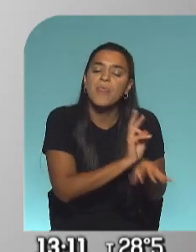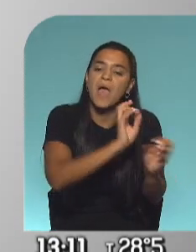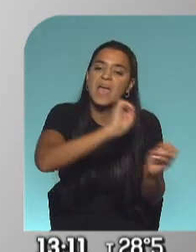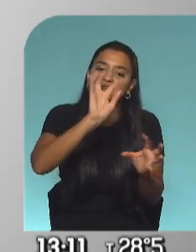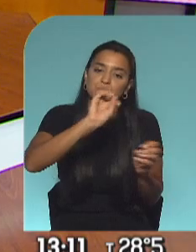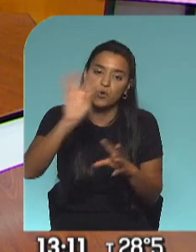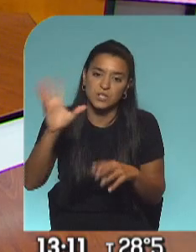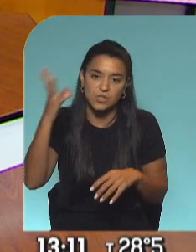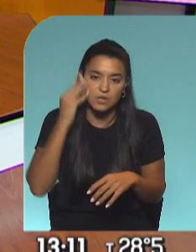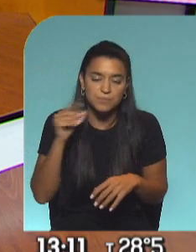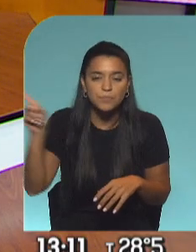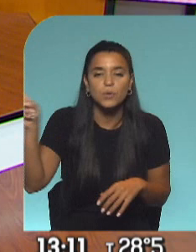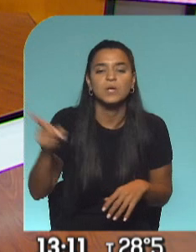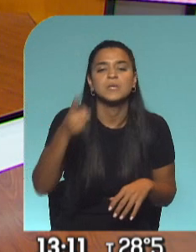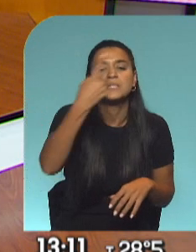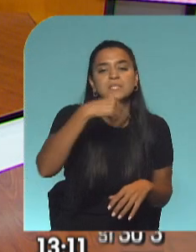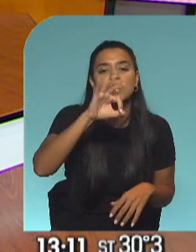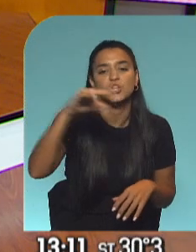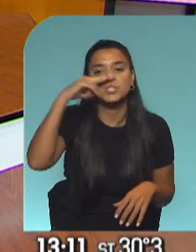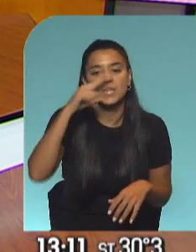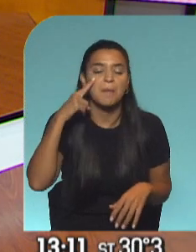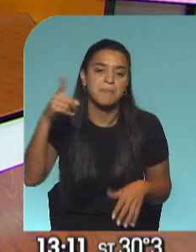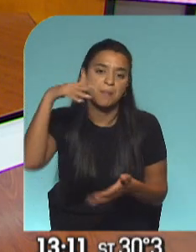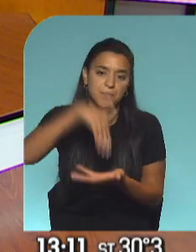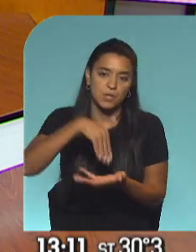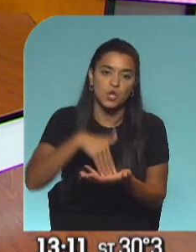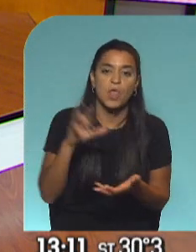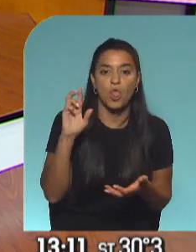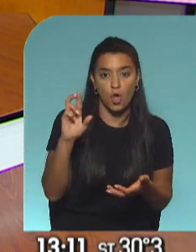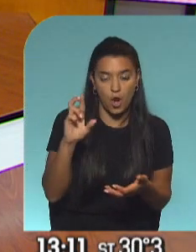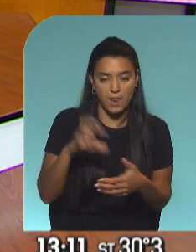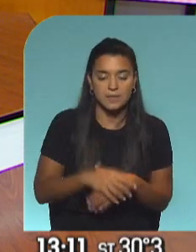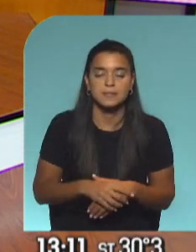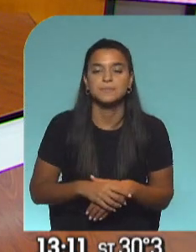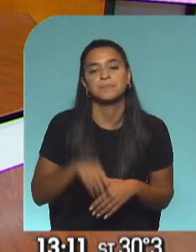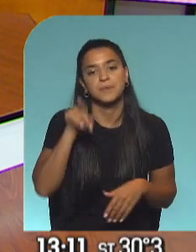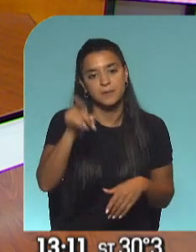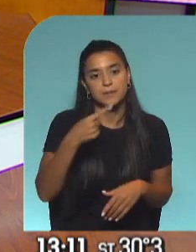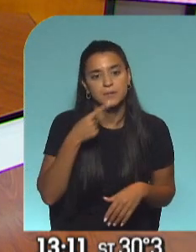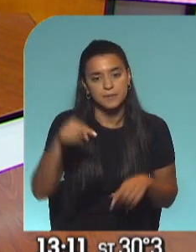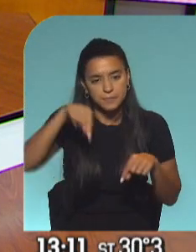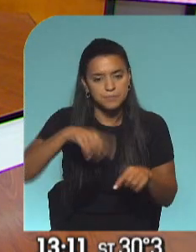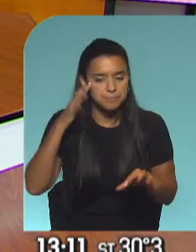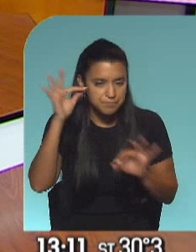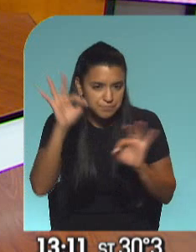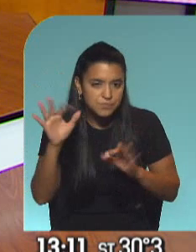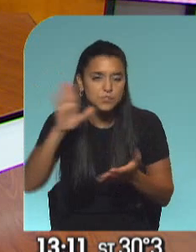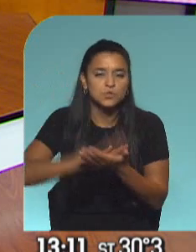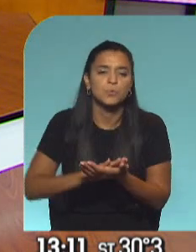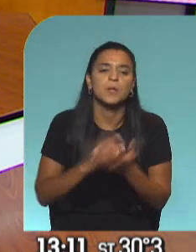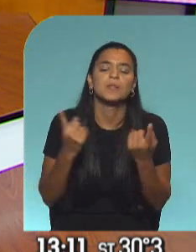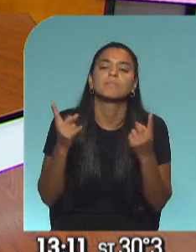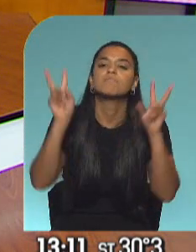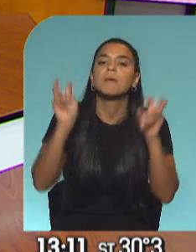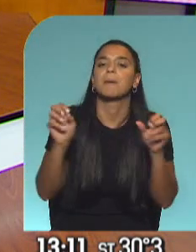hacia el Reino Unido por 107.000 millones de dólares. Acá el punto, bueno, lo vamos a analizar ahora, el tema de las desventajas, que